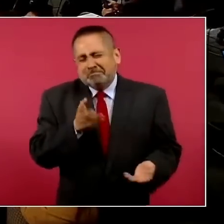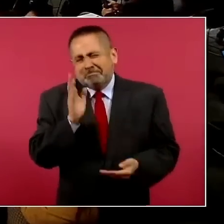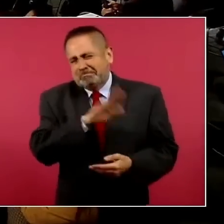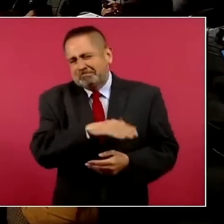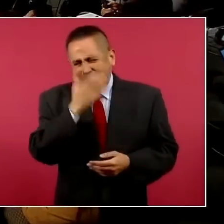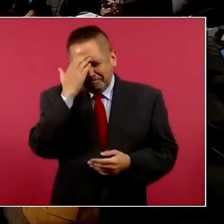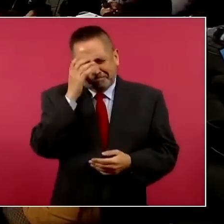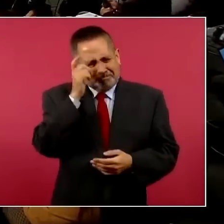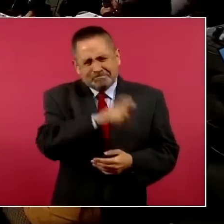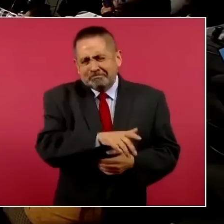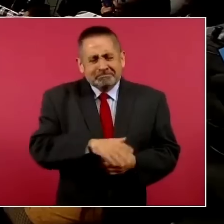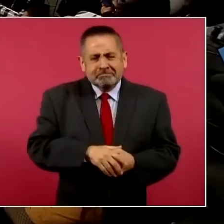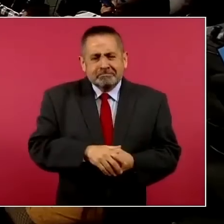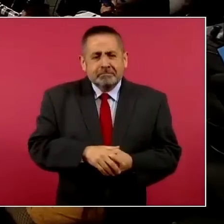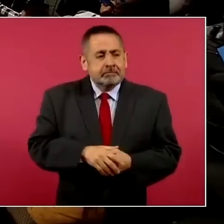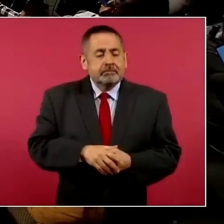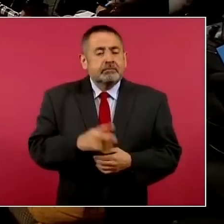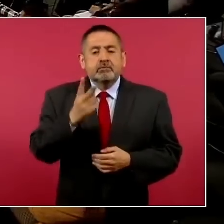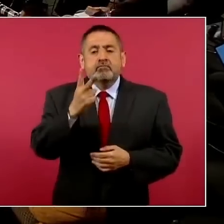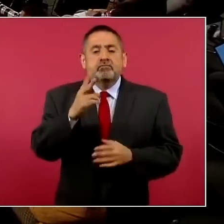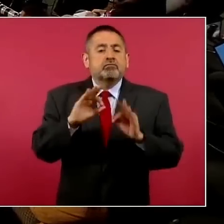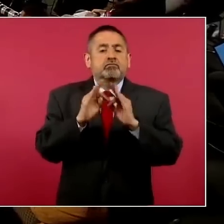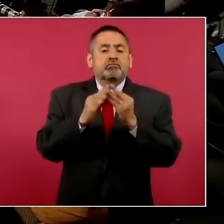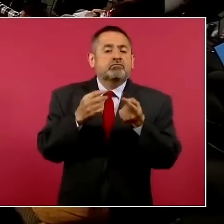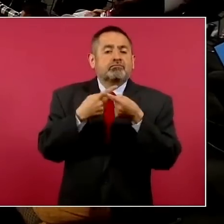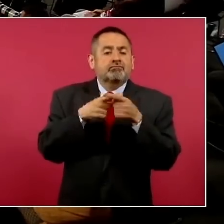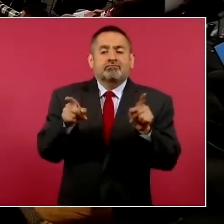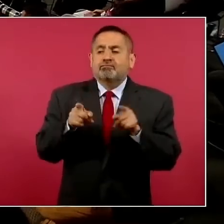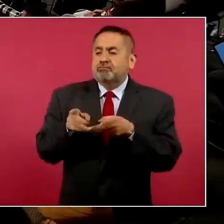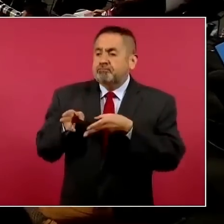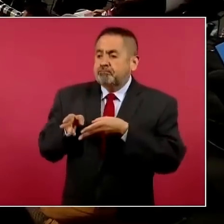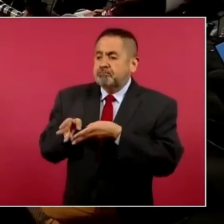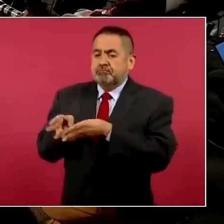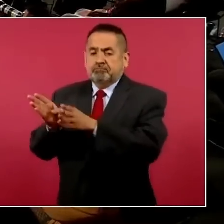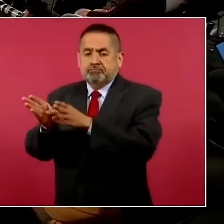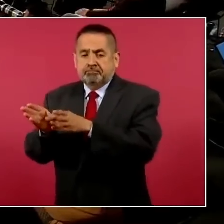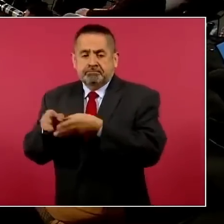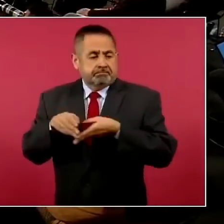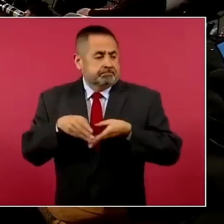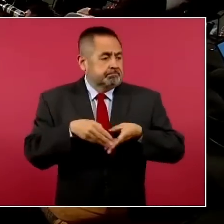Son dos proyectos distintos, contrapuestos de nación.